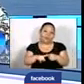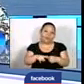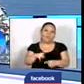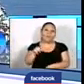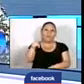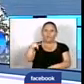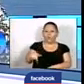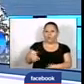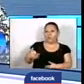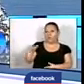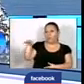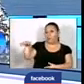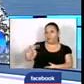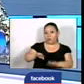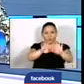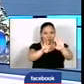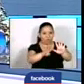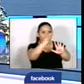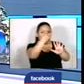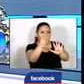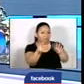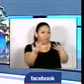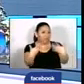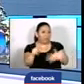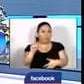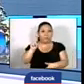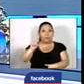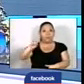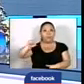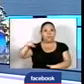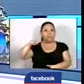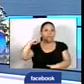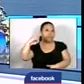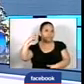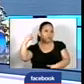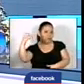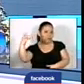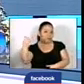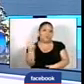nueve días de marzo ya se reportan más de 1.200 casos.